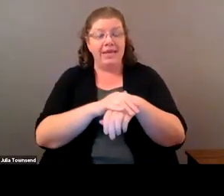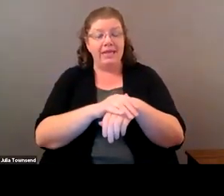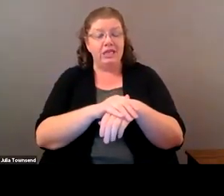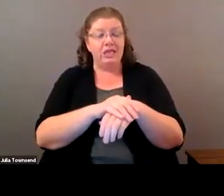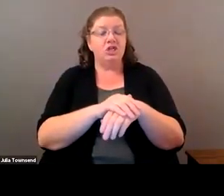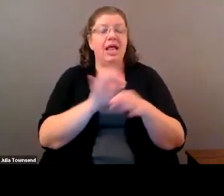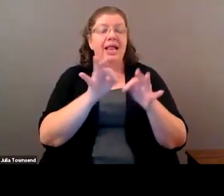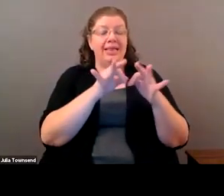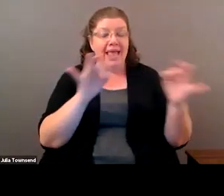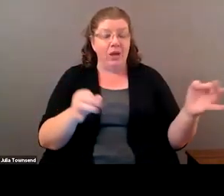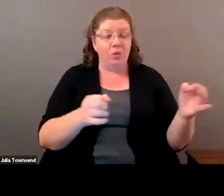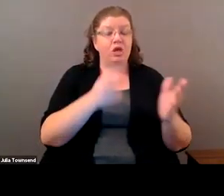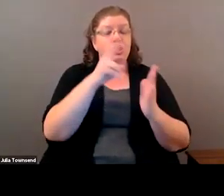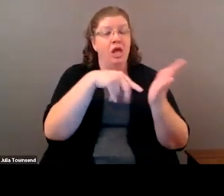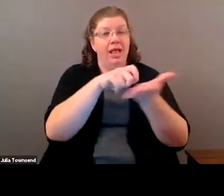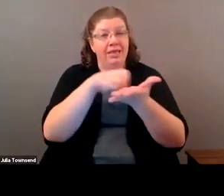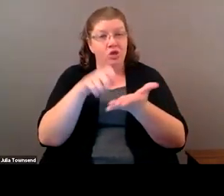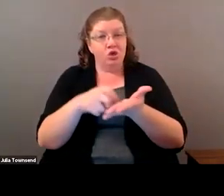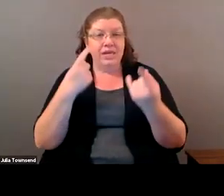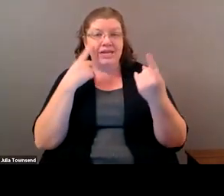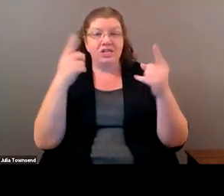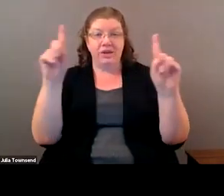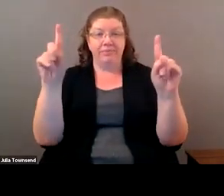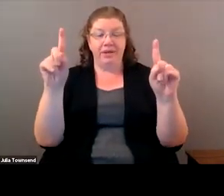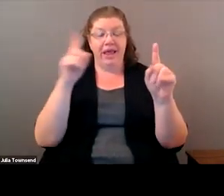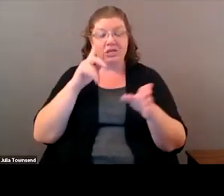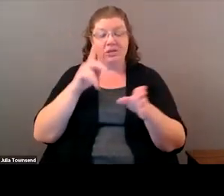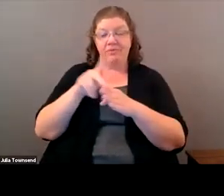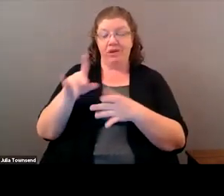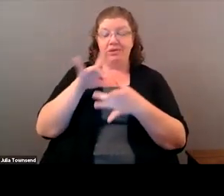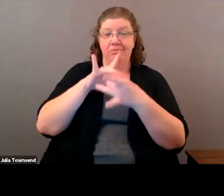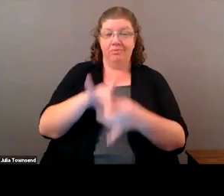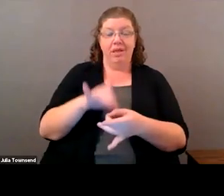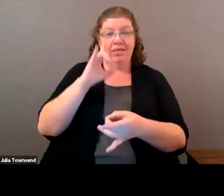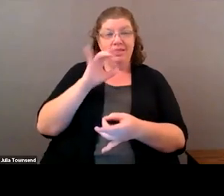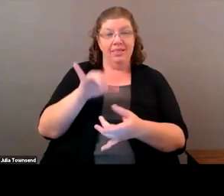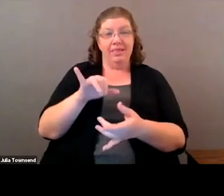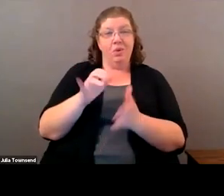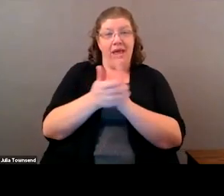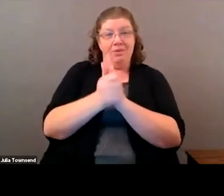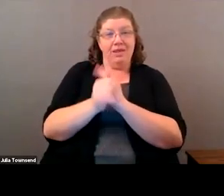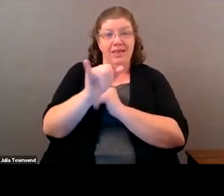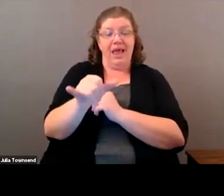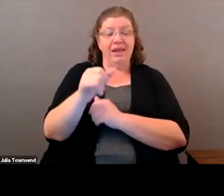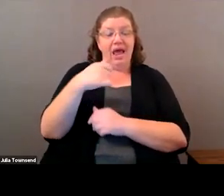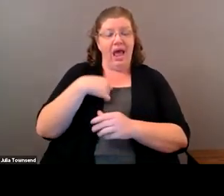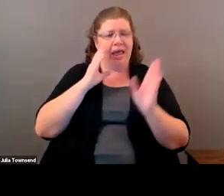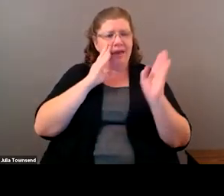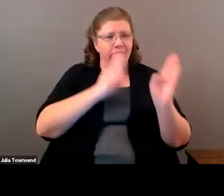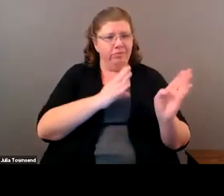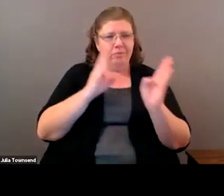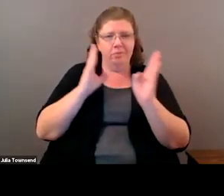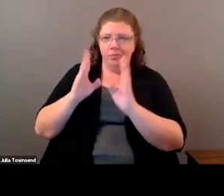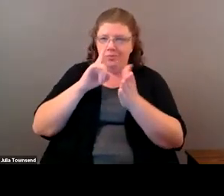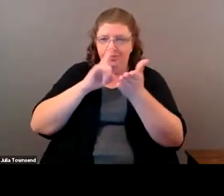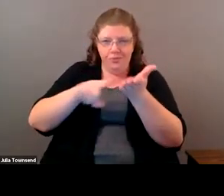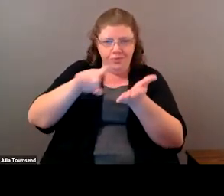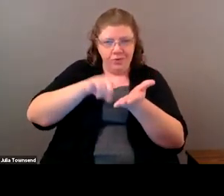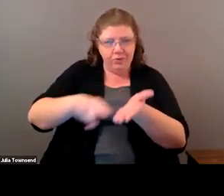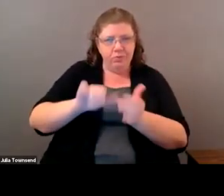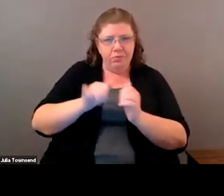alcancen la lectoescritura en el inglés como una profesional que tiene experiencia en el desarrollo de dos idiomas he prestado